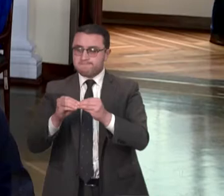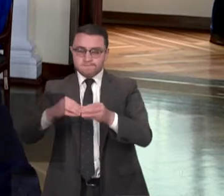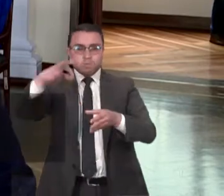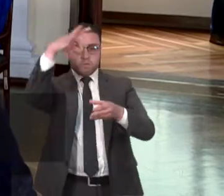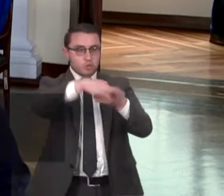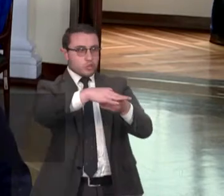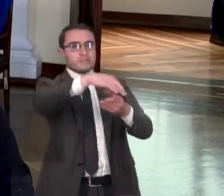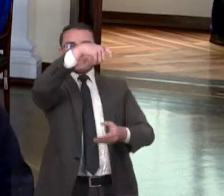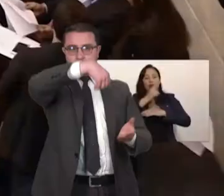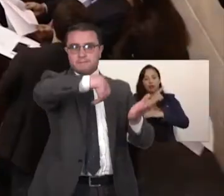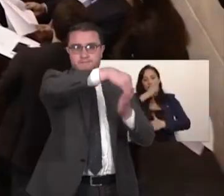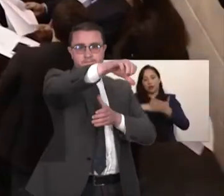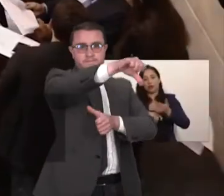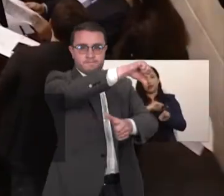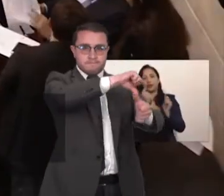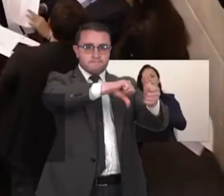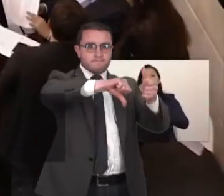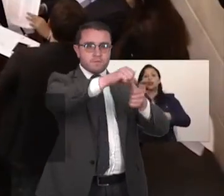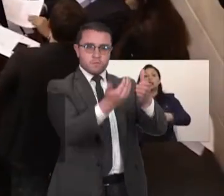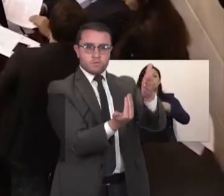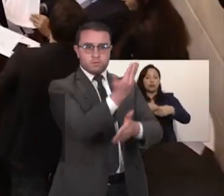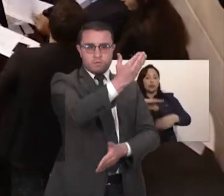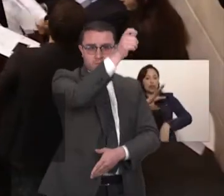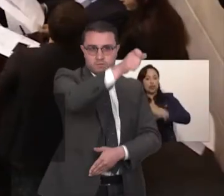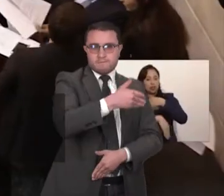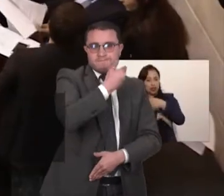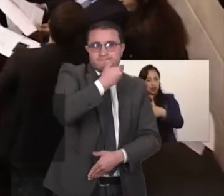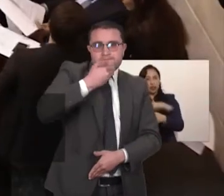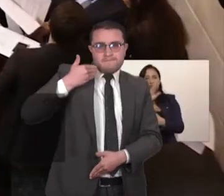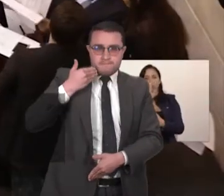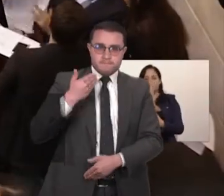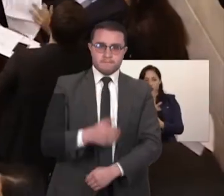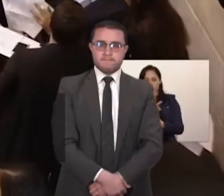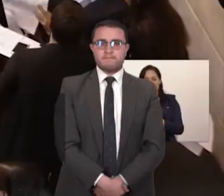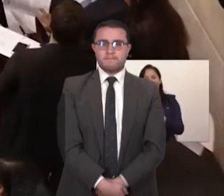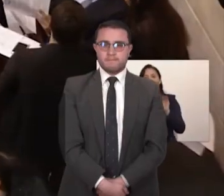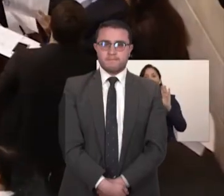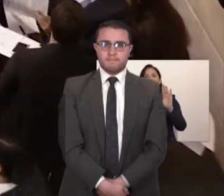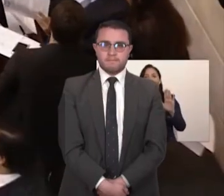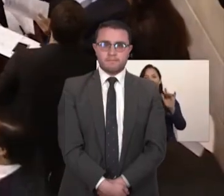vaya, se tiene que ir del cargo y que pongan uno mejor. Del despacho y alto funcionario del Estado.